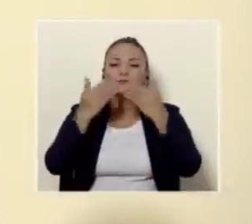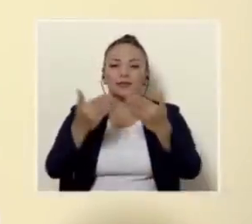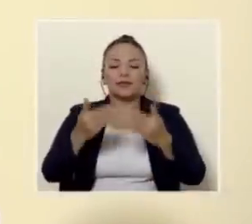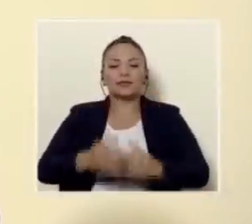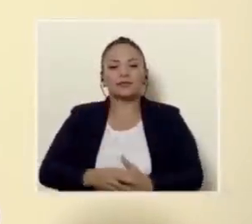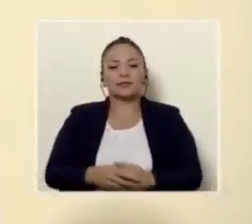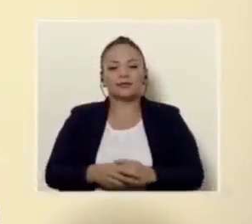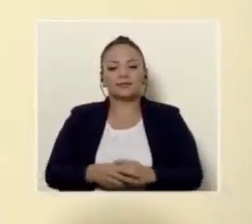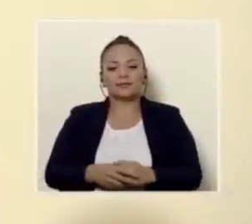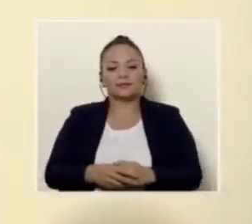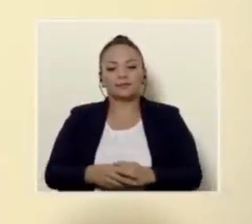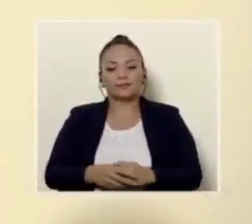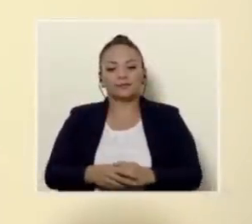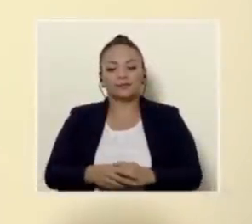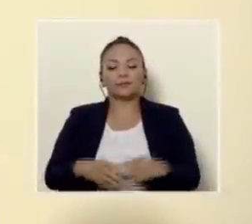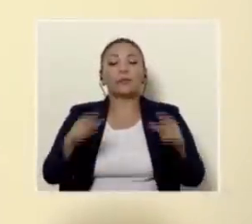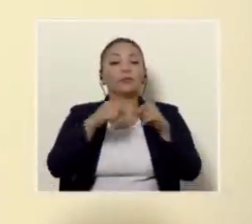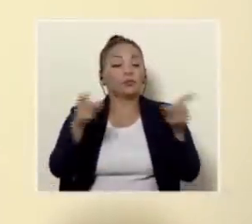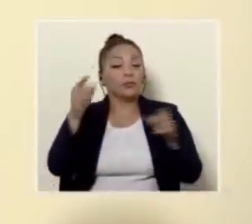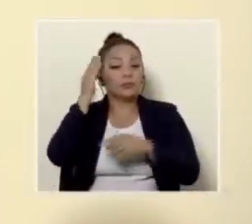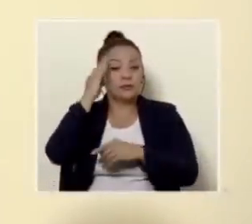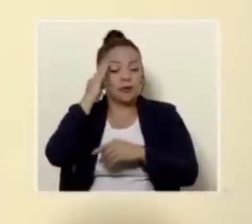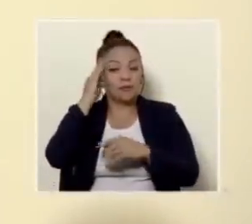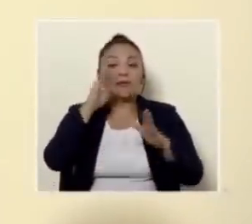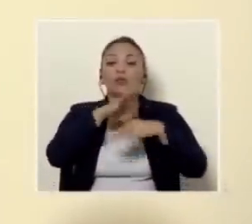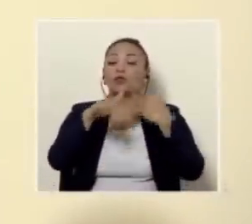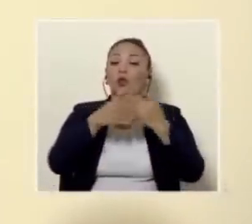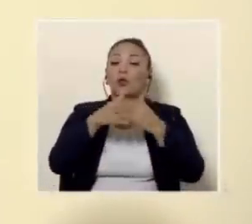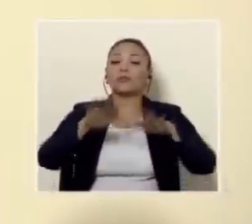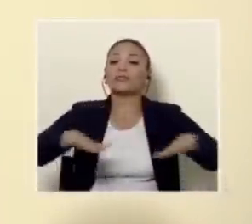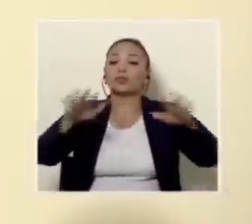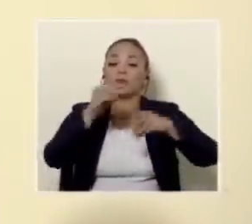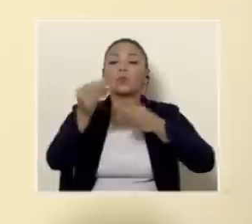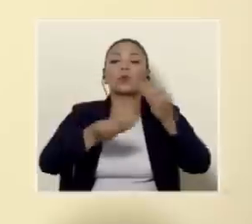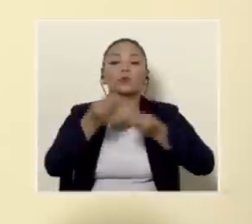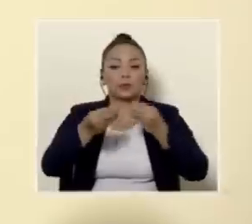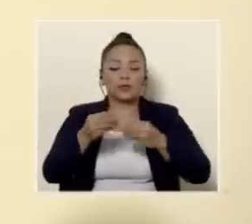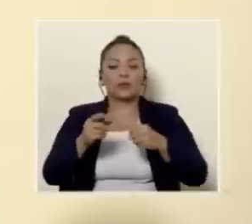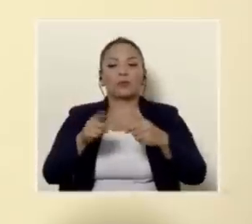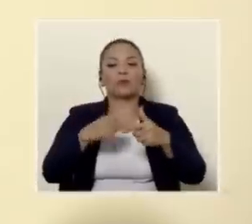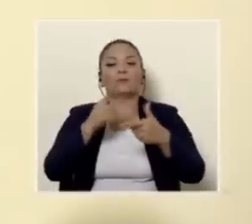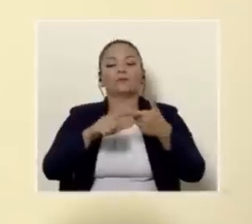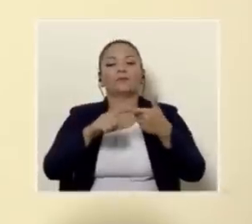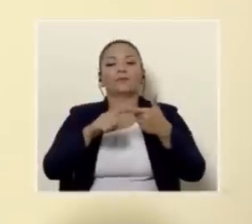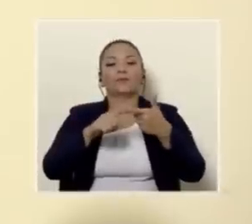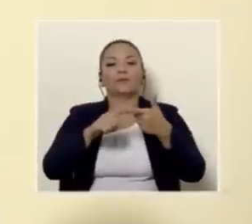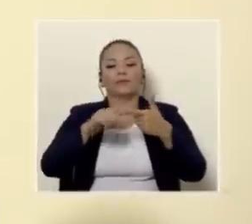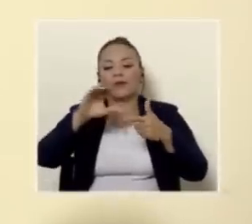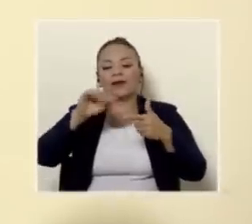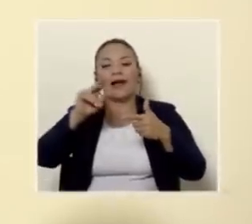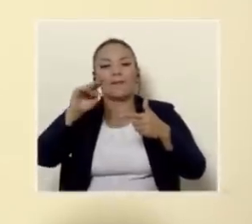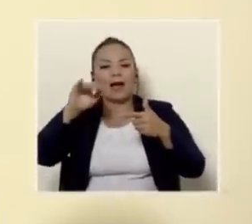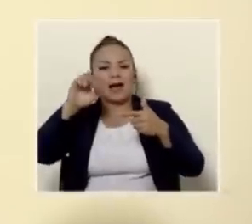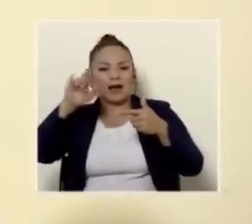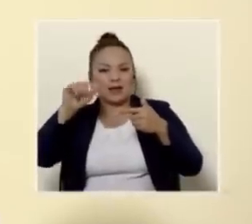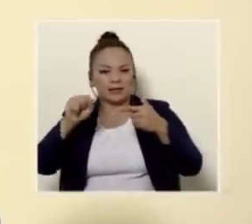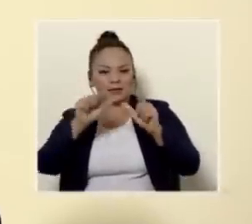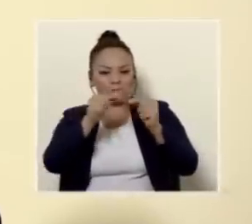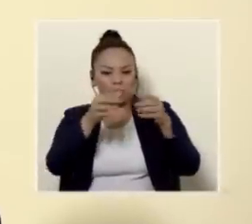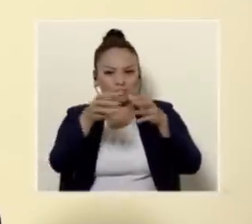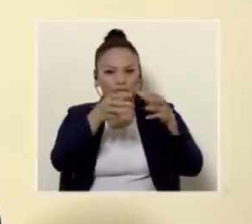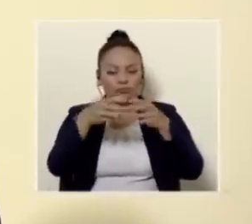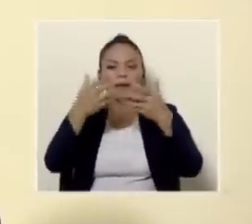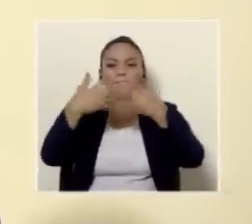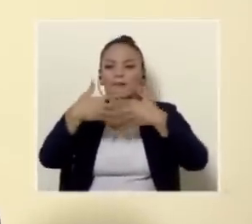Muchísimas gracias. Ustedes saben que todo el sector productivo, las cámaras, los